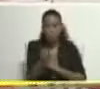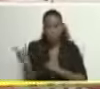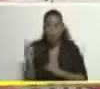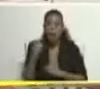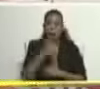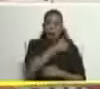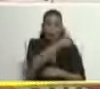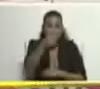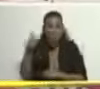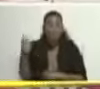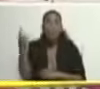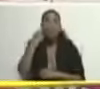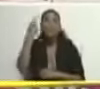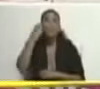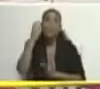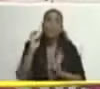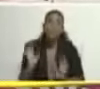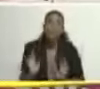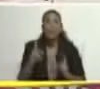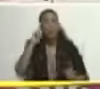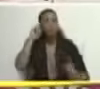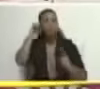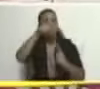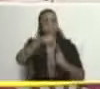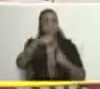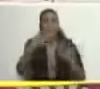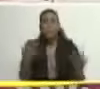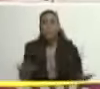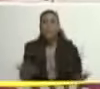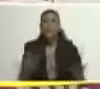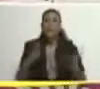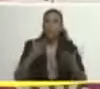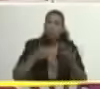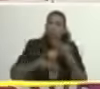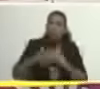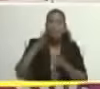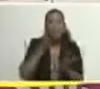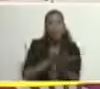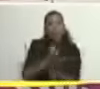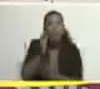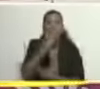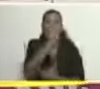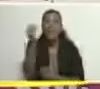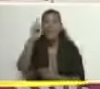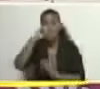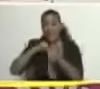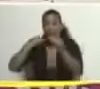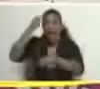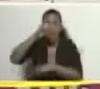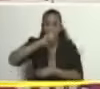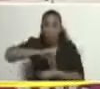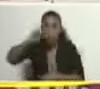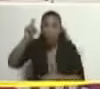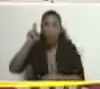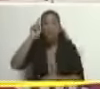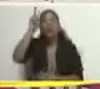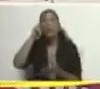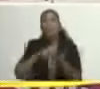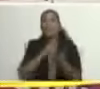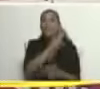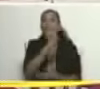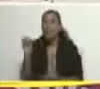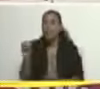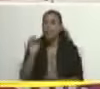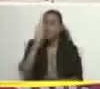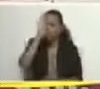lo que debe ser la búsqueda en función de transitar este camino de los 20 años en adelante rumbo al 2030.